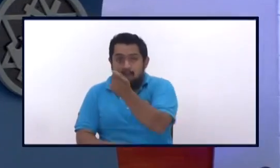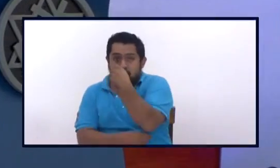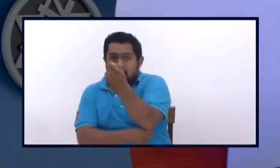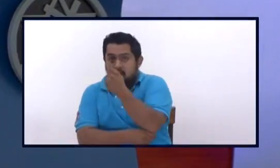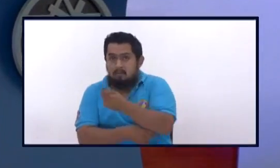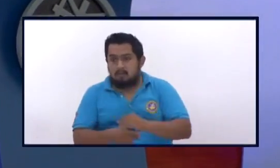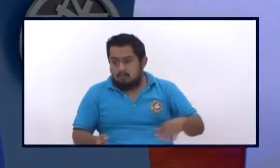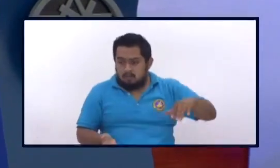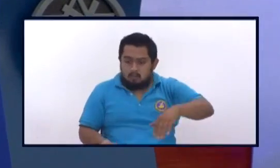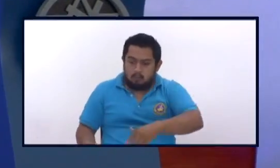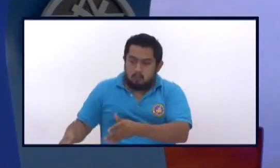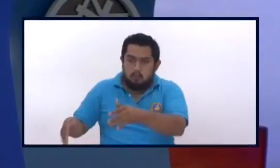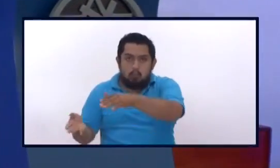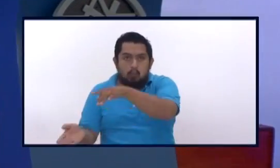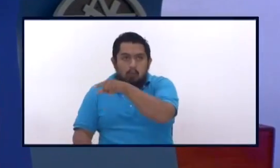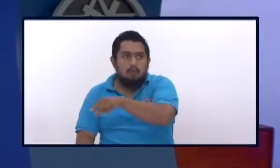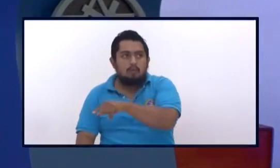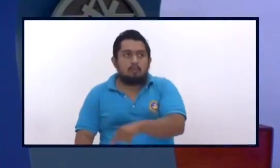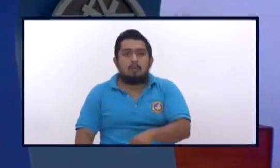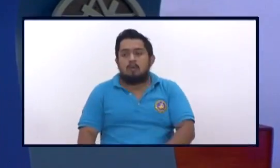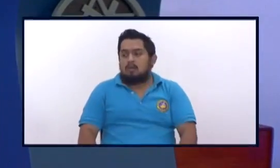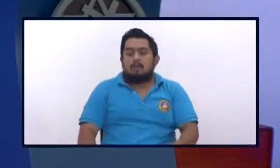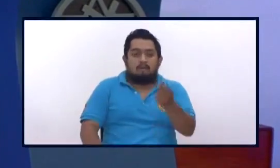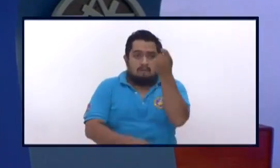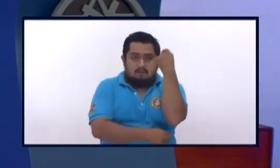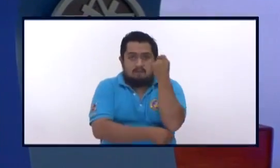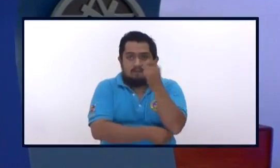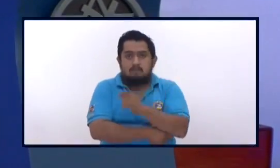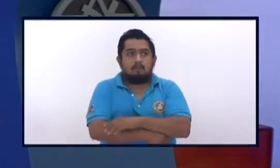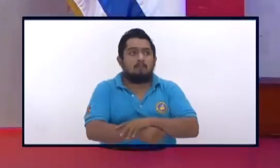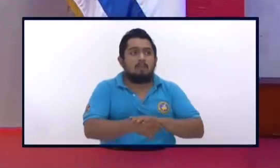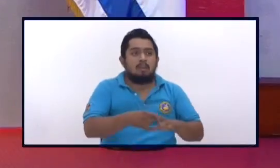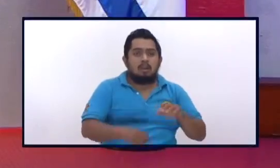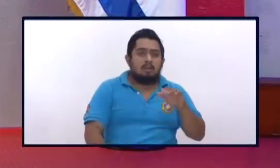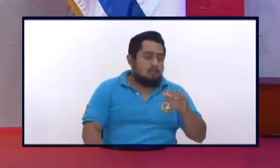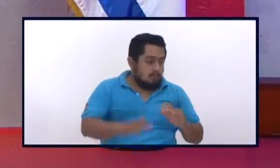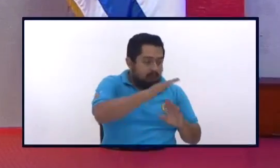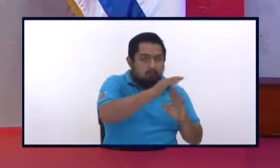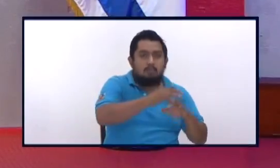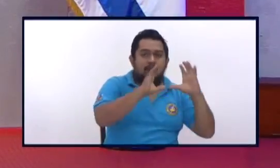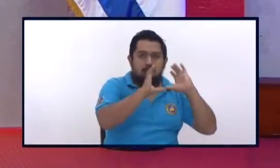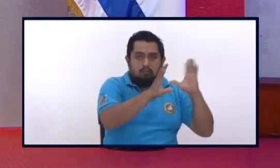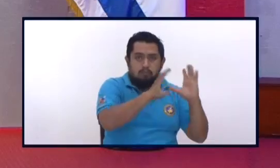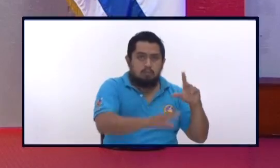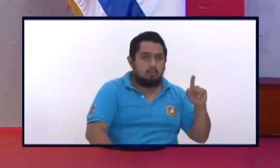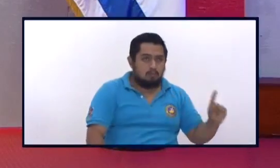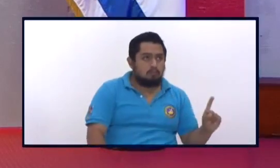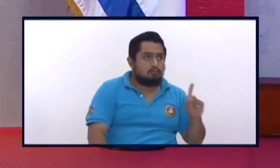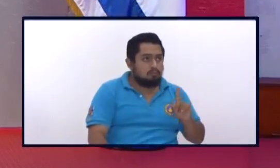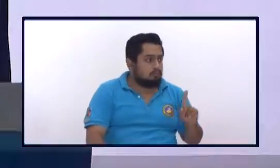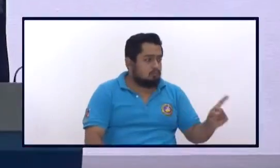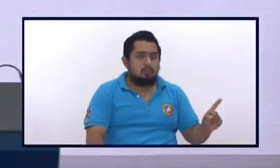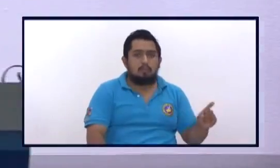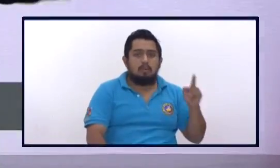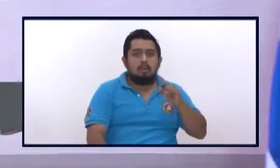la libertad acajutla acajutla sonsonate sonsonate y